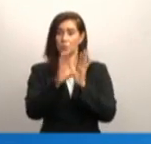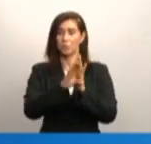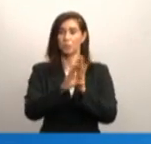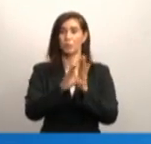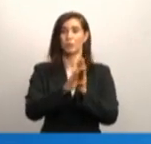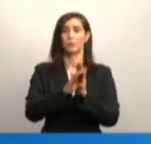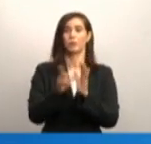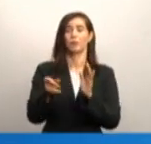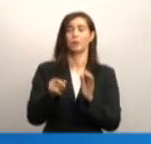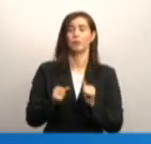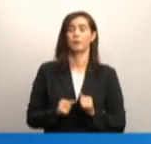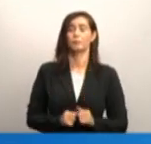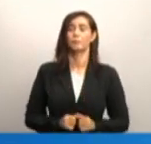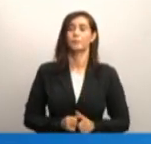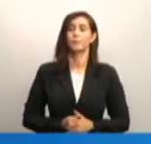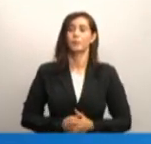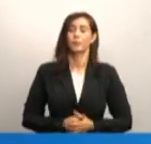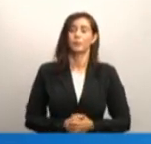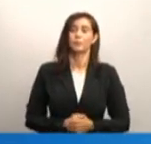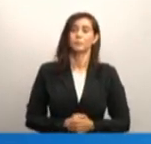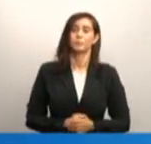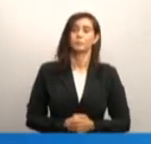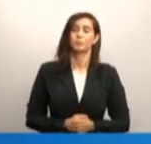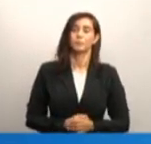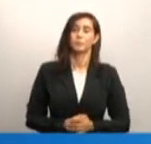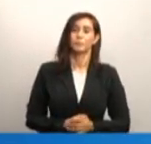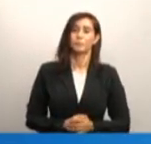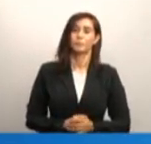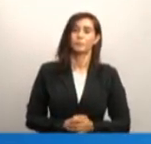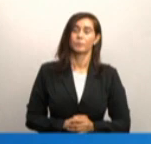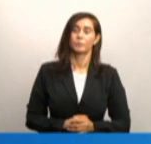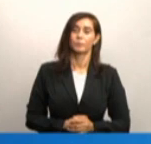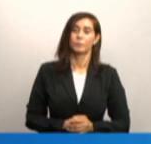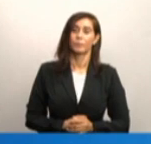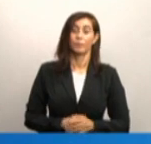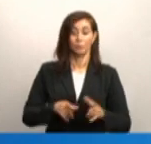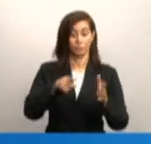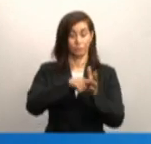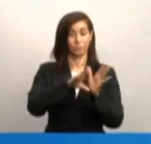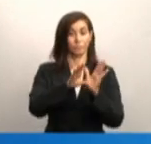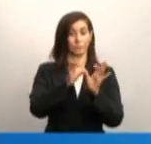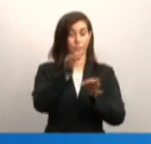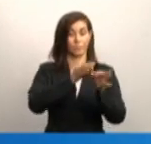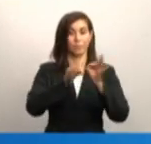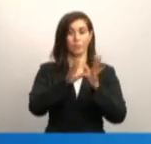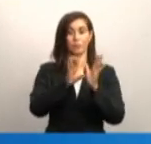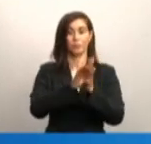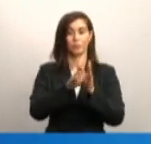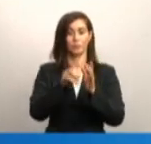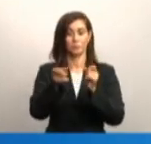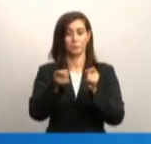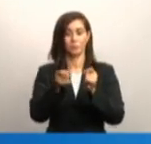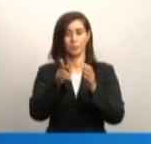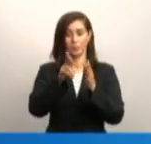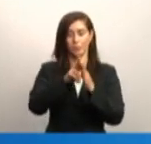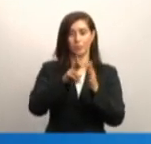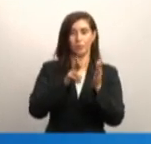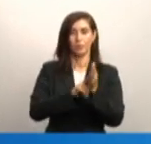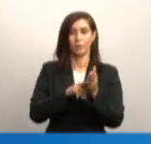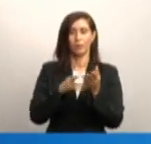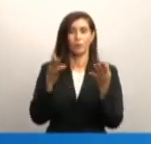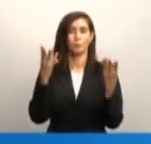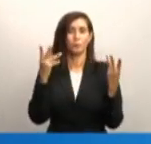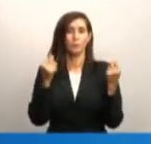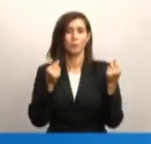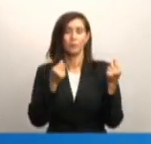el levantamiento pautado o controlado de las medidas. ¿Cómo están las pruebas? ¿Qué cantidad